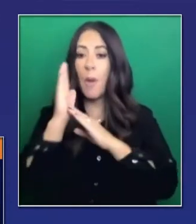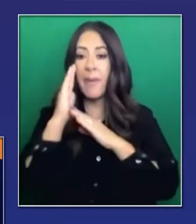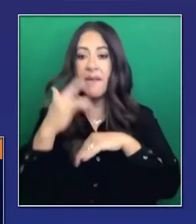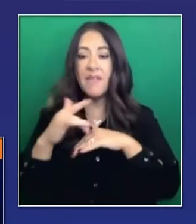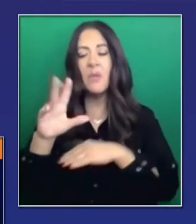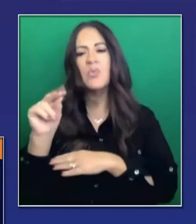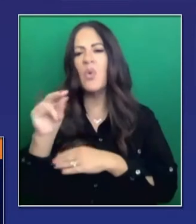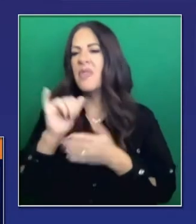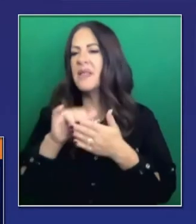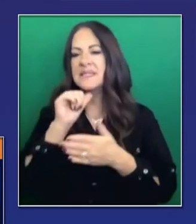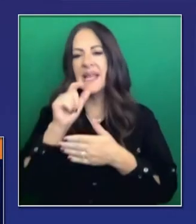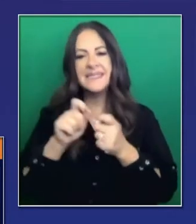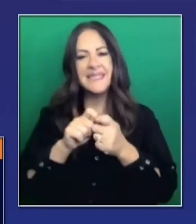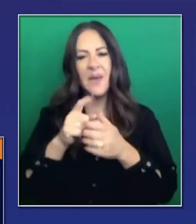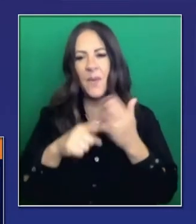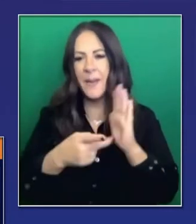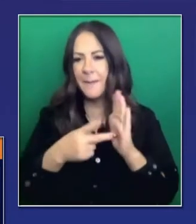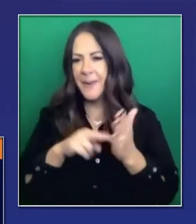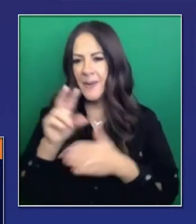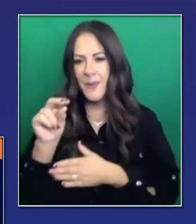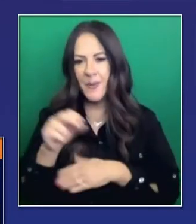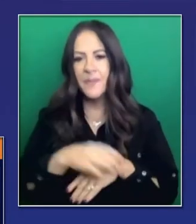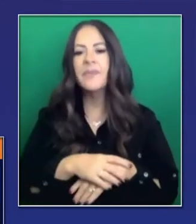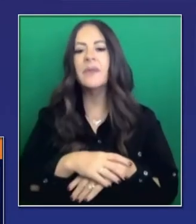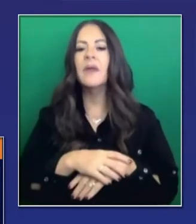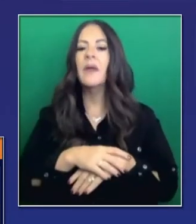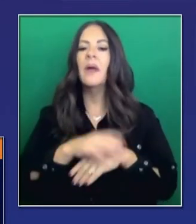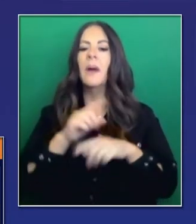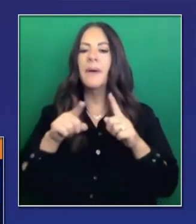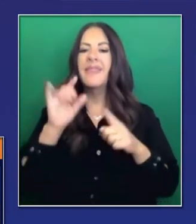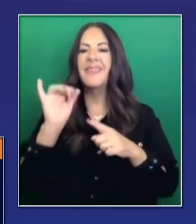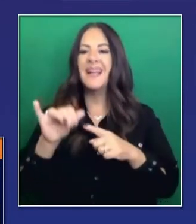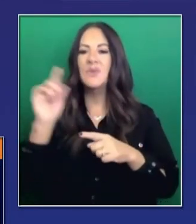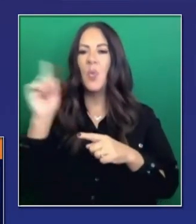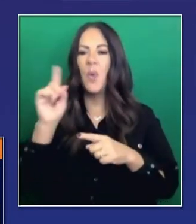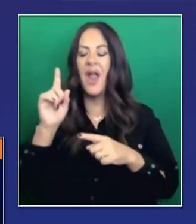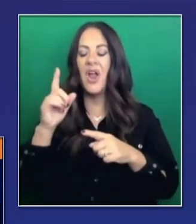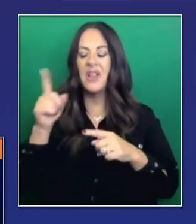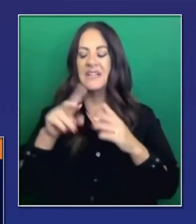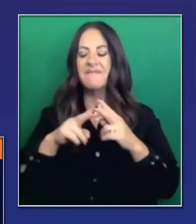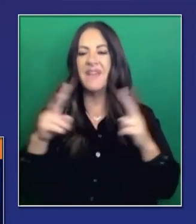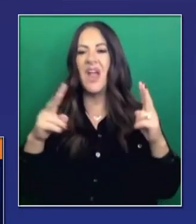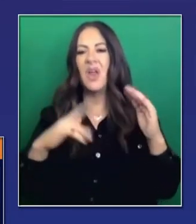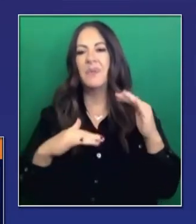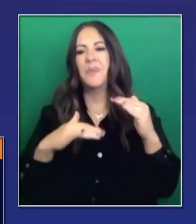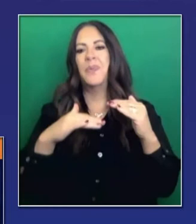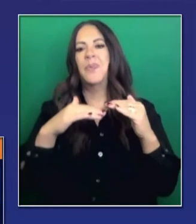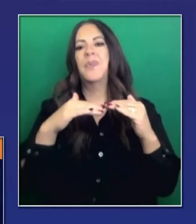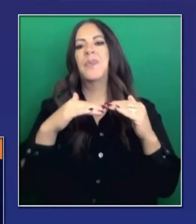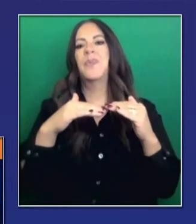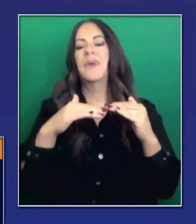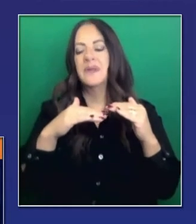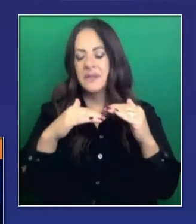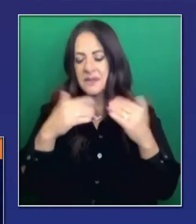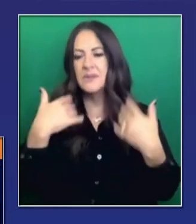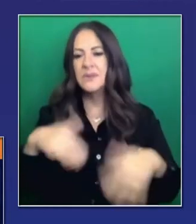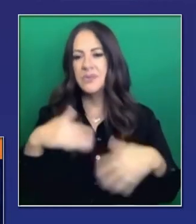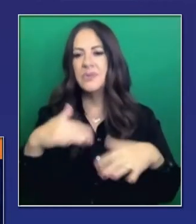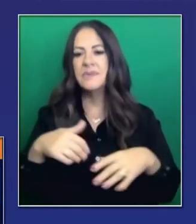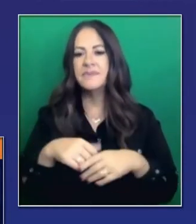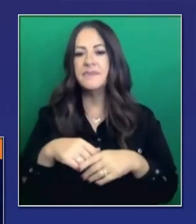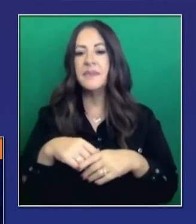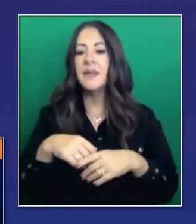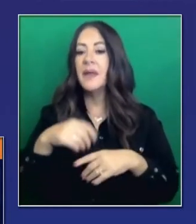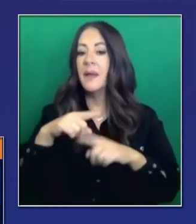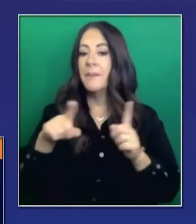fase de repunte. En el sur de California, Valle de San Joaquín, en el área de la Bahía están a poco más de 7%, en